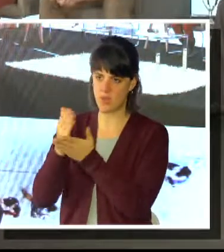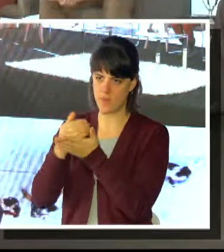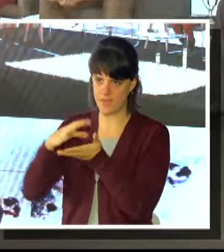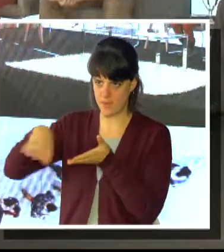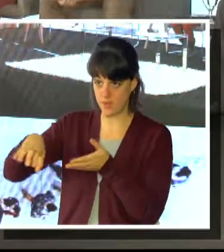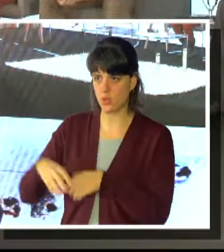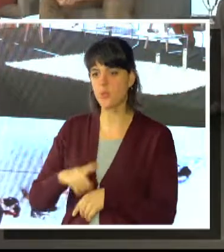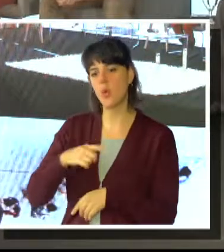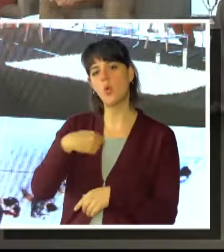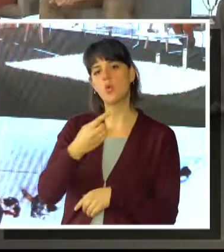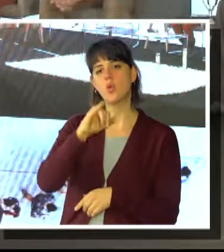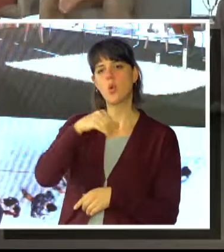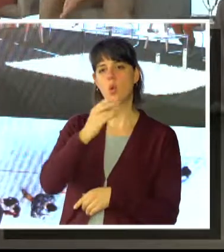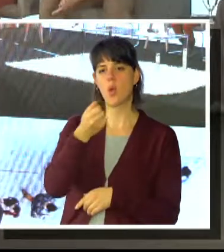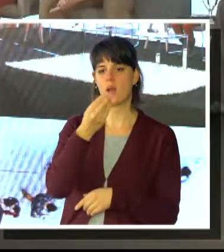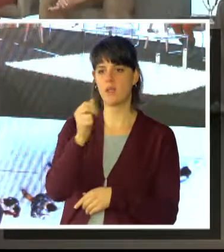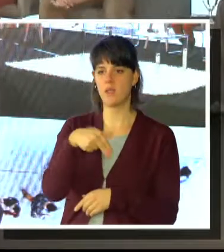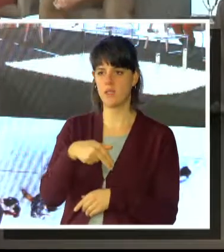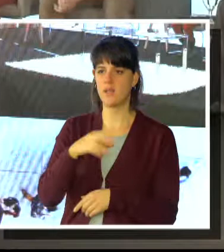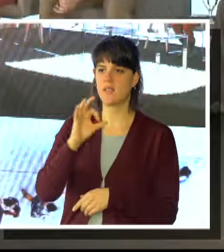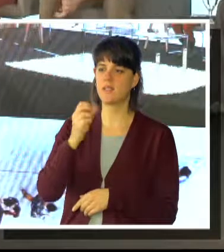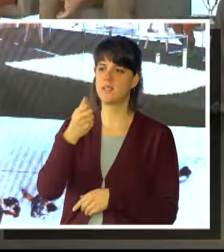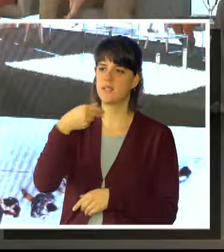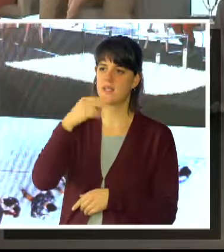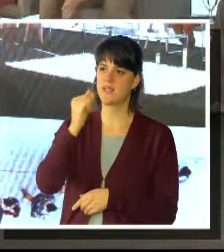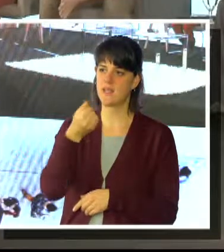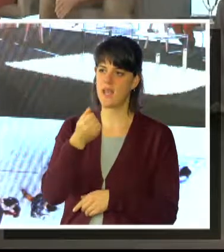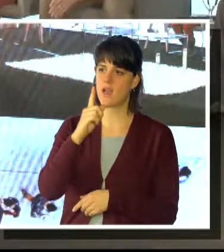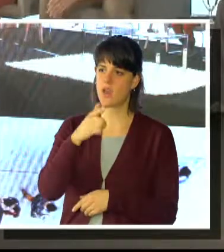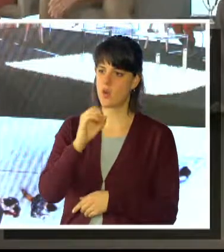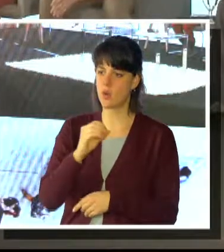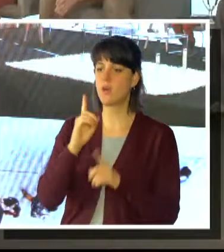datos pertenece a la Gerencia de